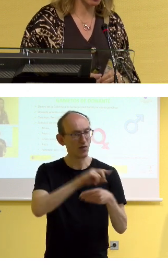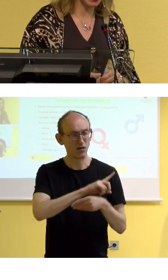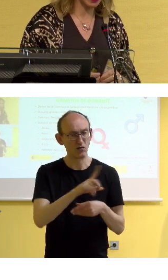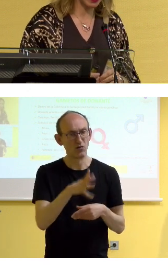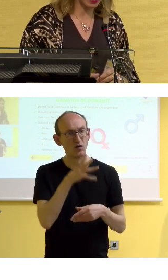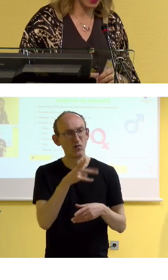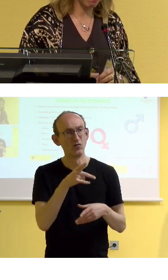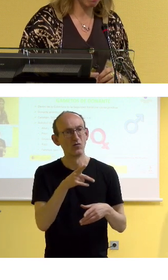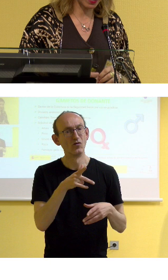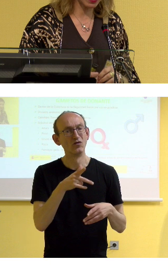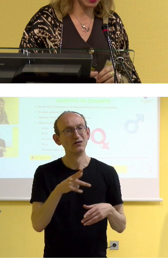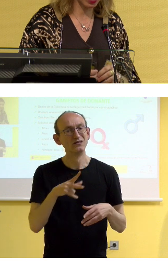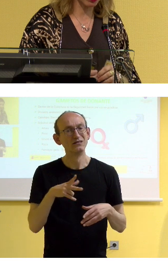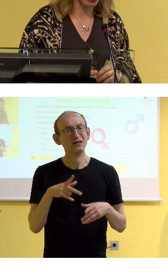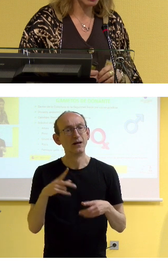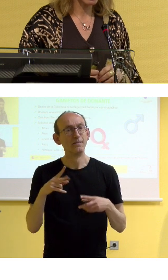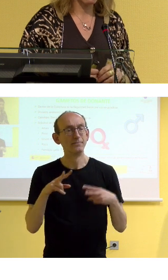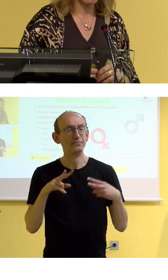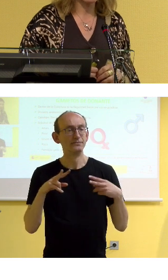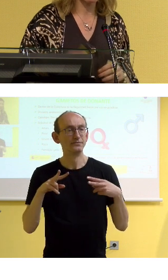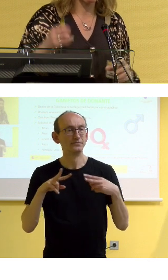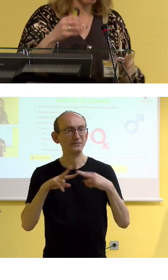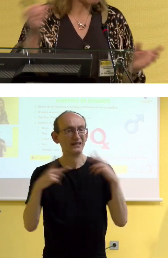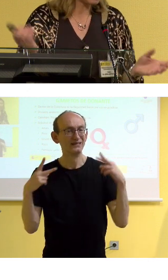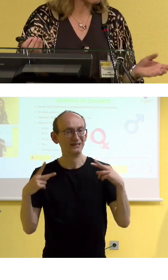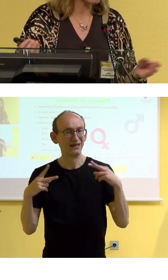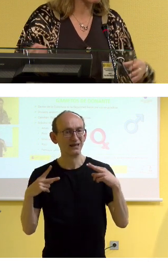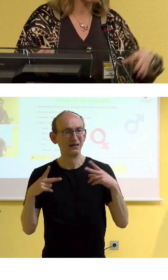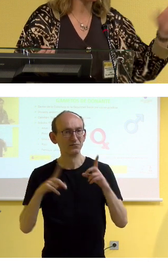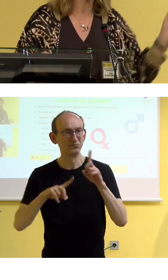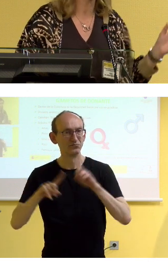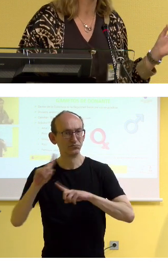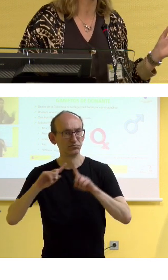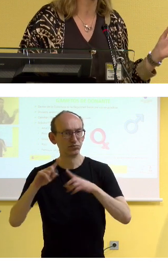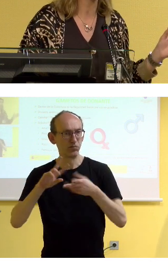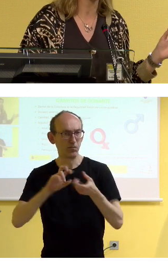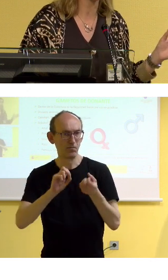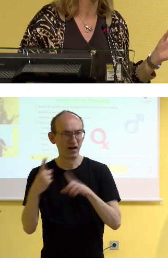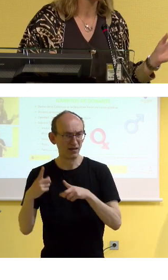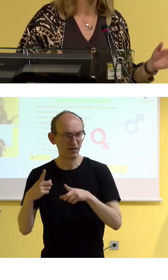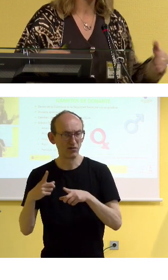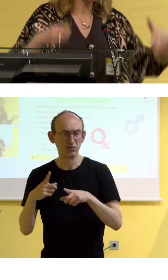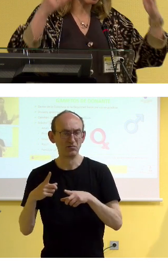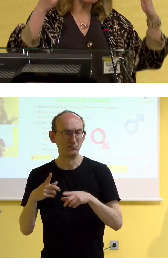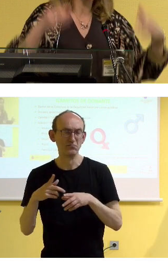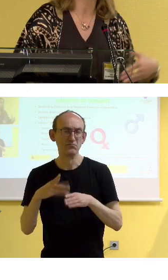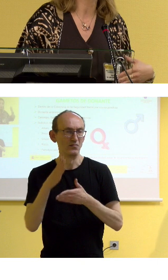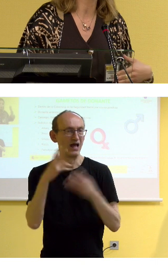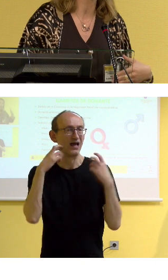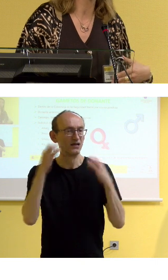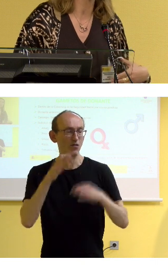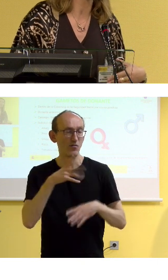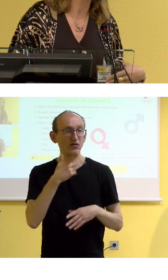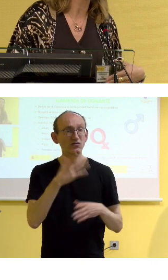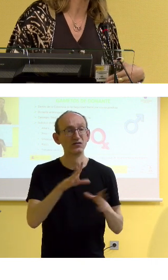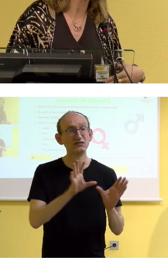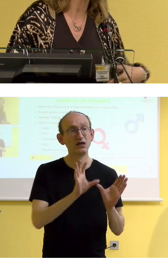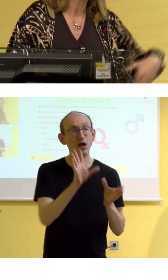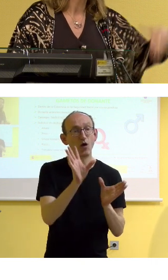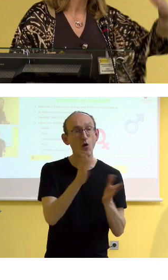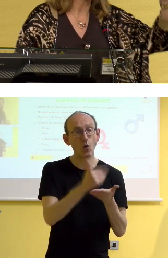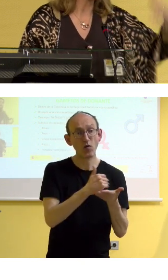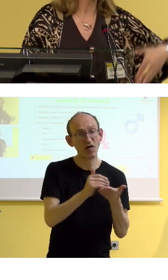de consanguinidad, ¿vale? Y eso es verdad que hay un convenio con el hospital, con un banco externo. Entonces nosotros, cuando vamos a solicitar un